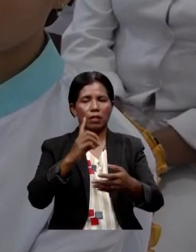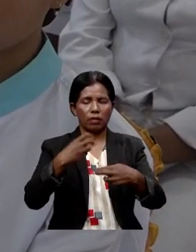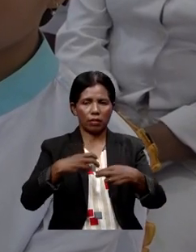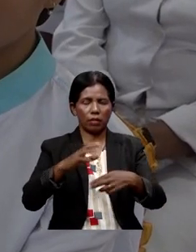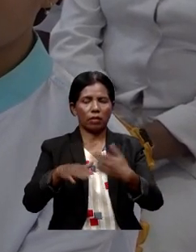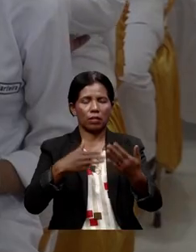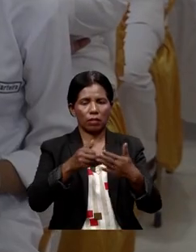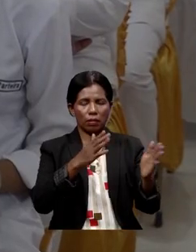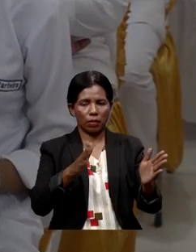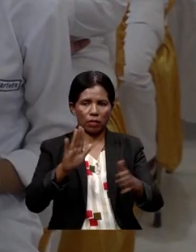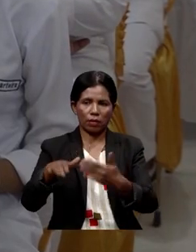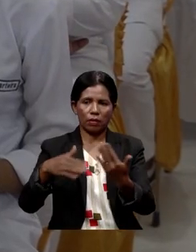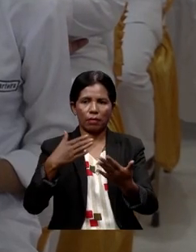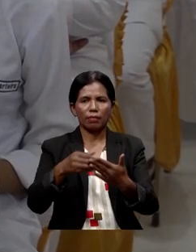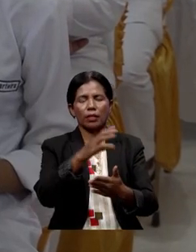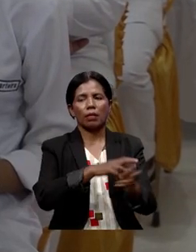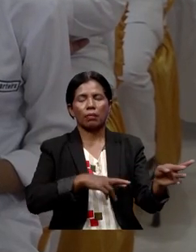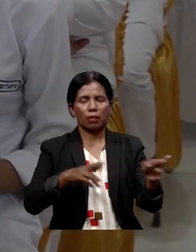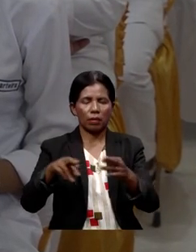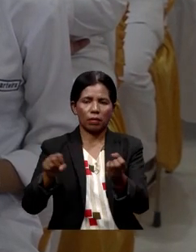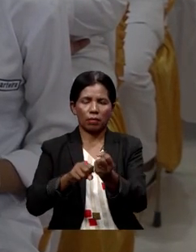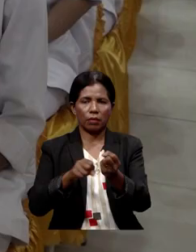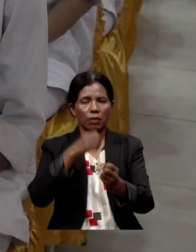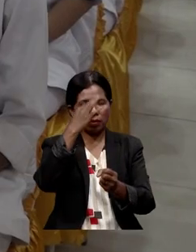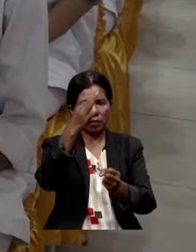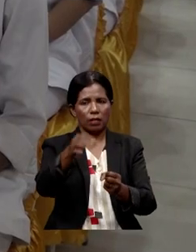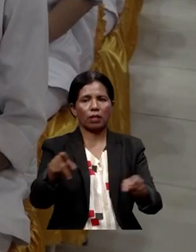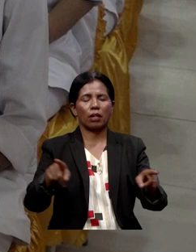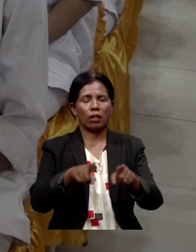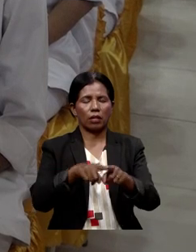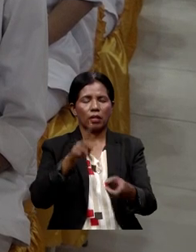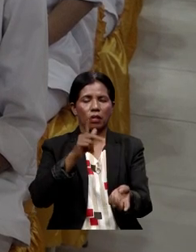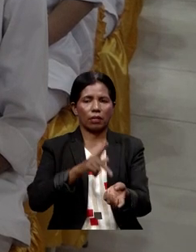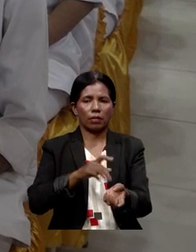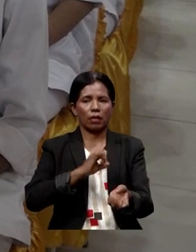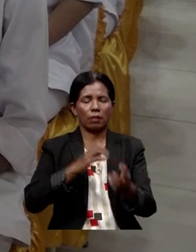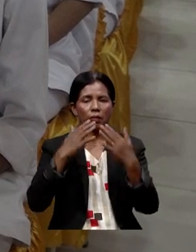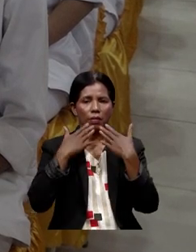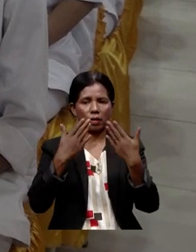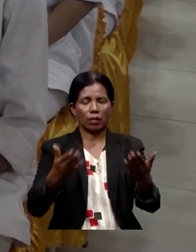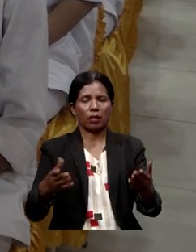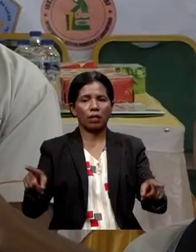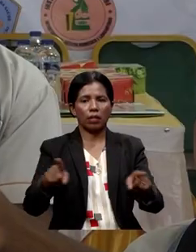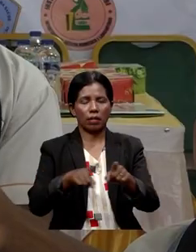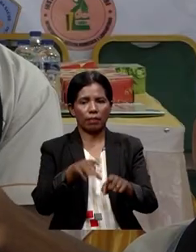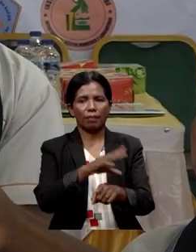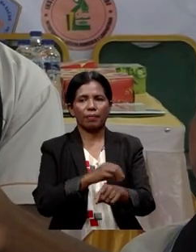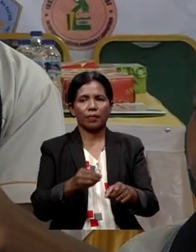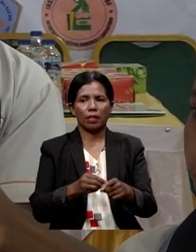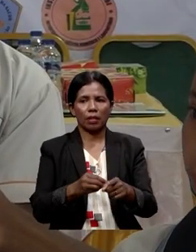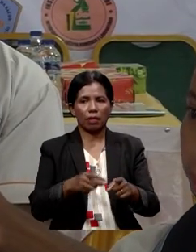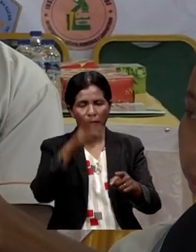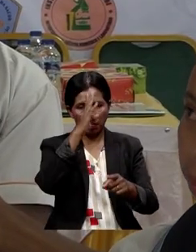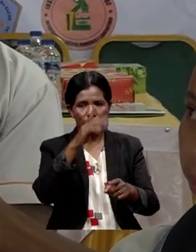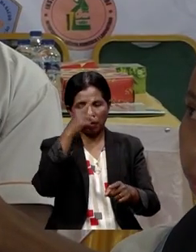e a processo Tomac no pronto contribui a futuro no dar enfermeiro. Vamos agradecer a Santíssima Trindade, primeiro para Maroma,